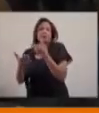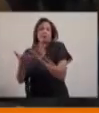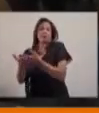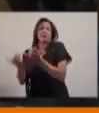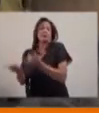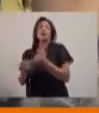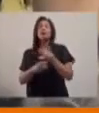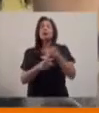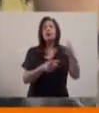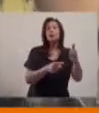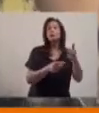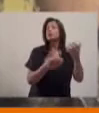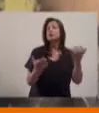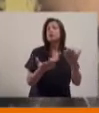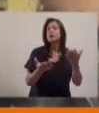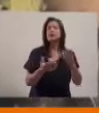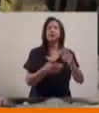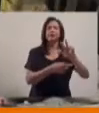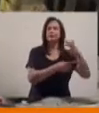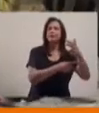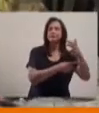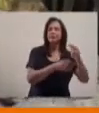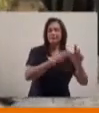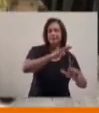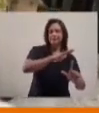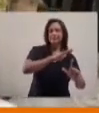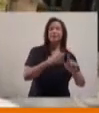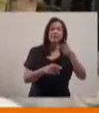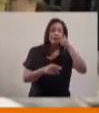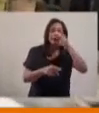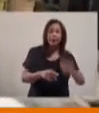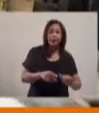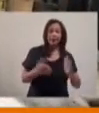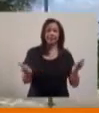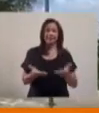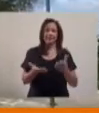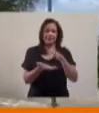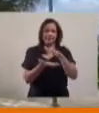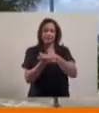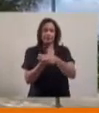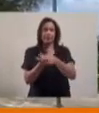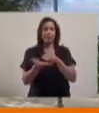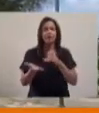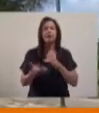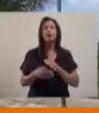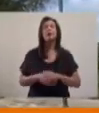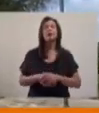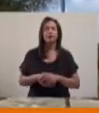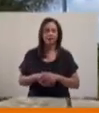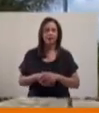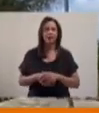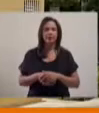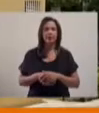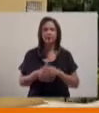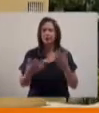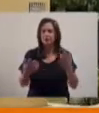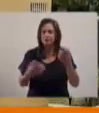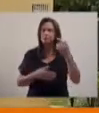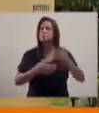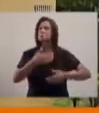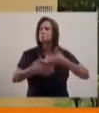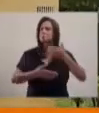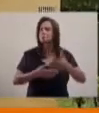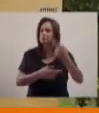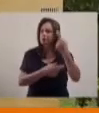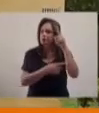sea distribuido entre ese mismo grupo. Se lo están distribuyendo porque, como todos